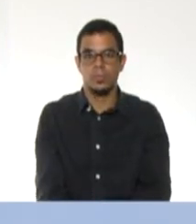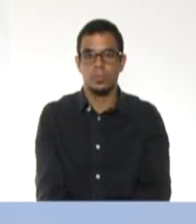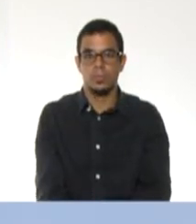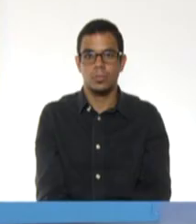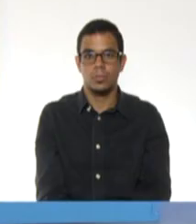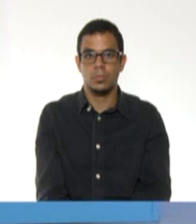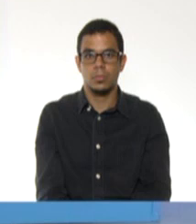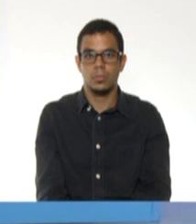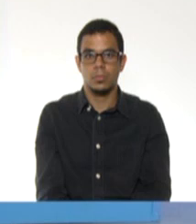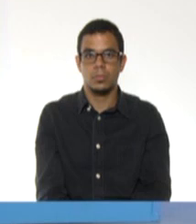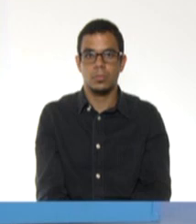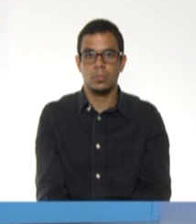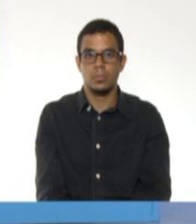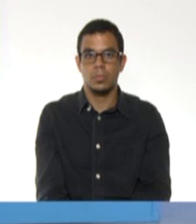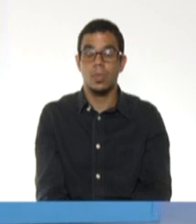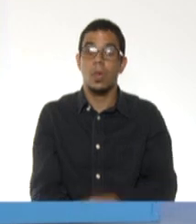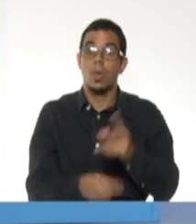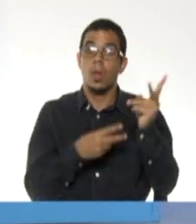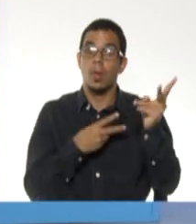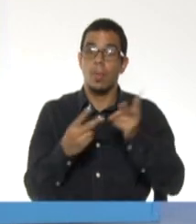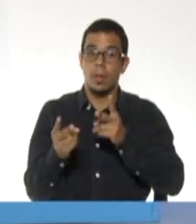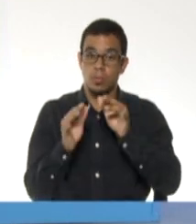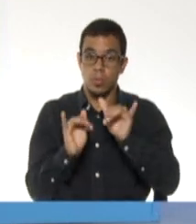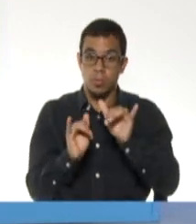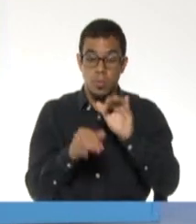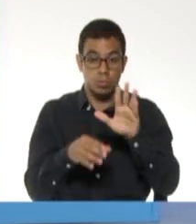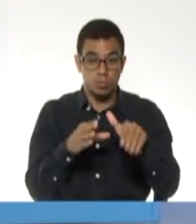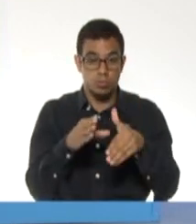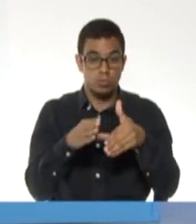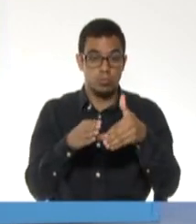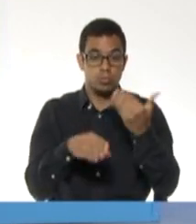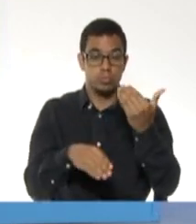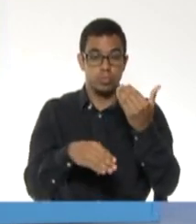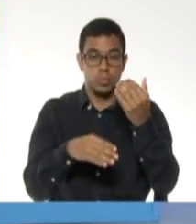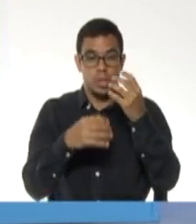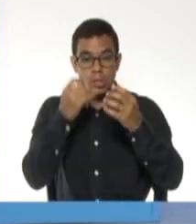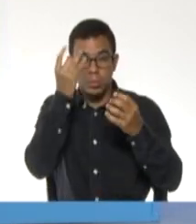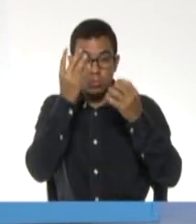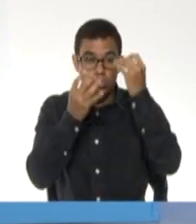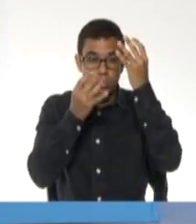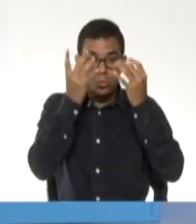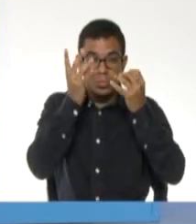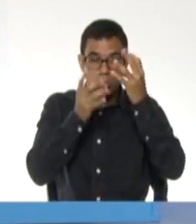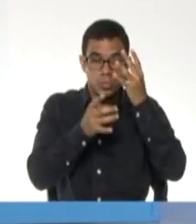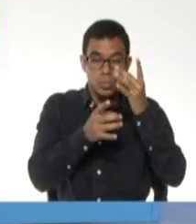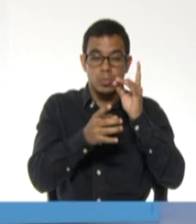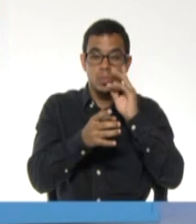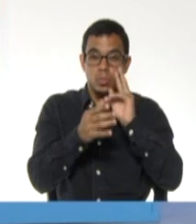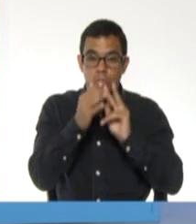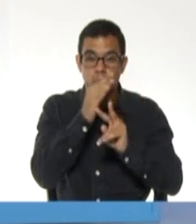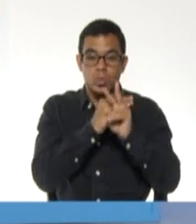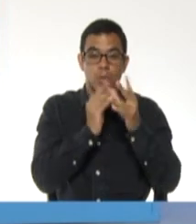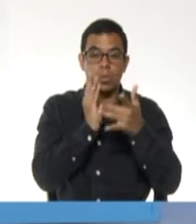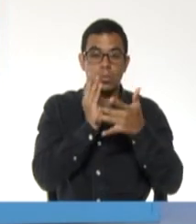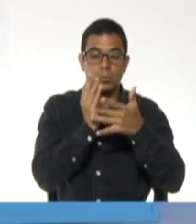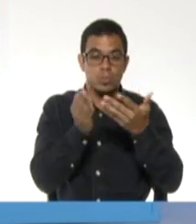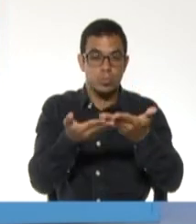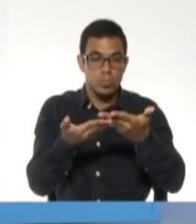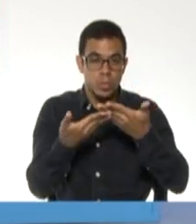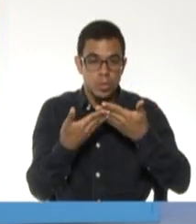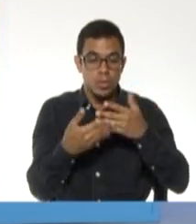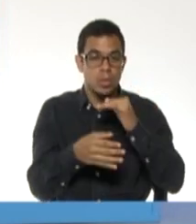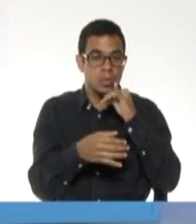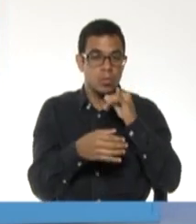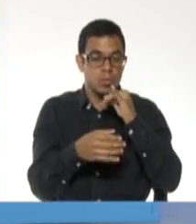herramientastic.fundavit.gov.be. Los invitamos a seguir creando material de contenido educativo desde la perspectiva que nos ofrecen las tecnologías